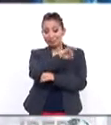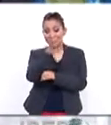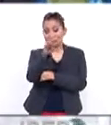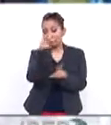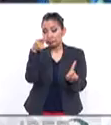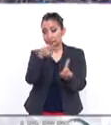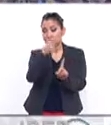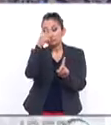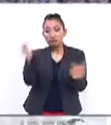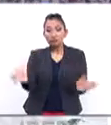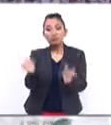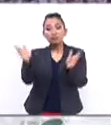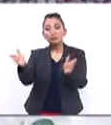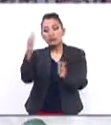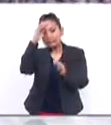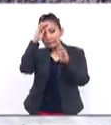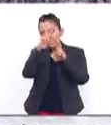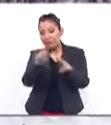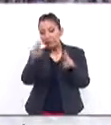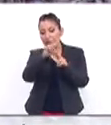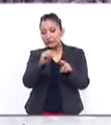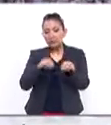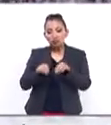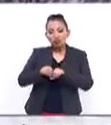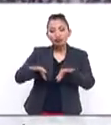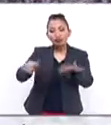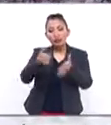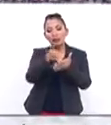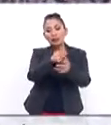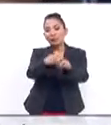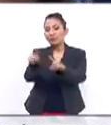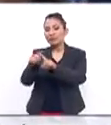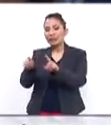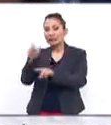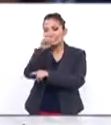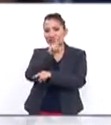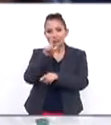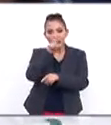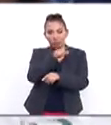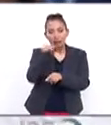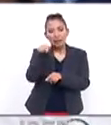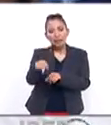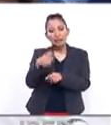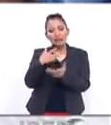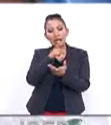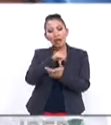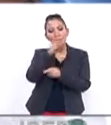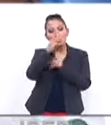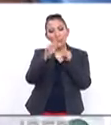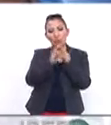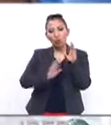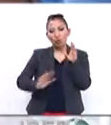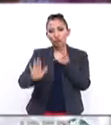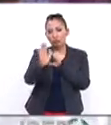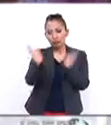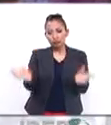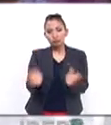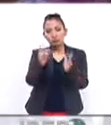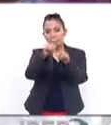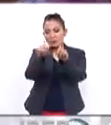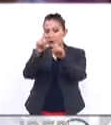tiene como objetivo promover la reflexión y movilización a favor de la diversidad lingüística y de las lenguas del mundo, promover